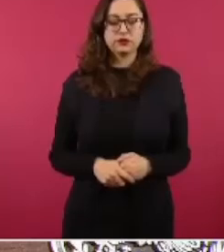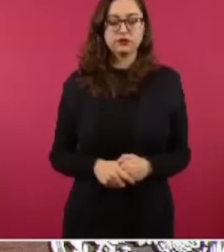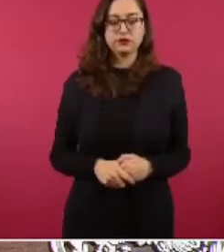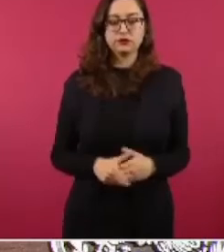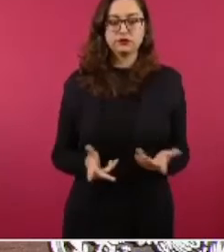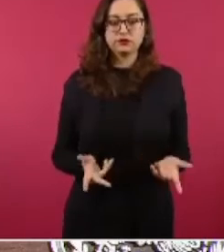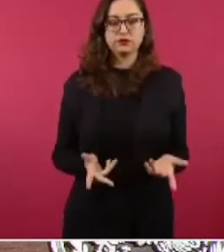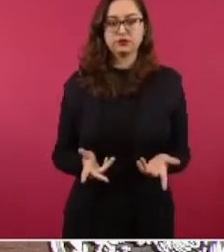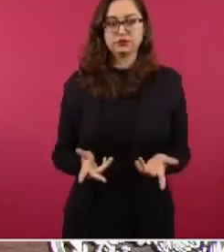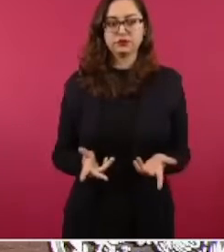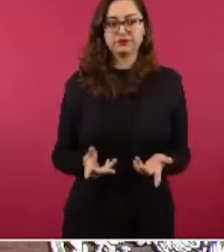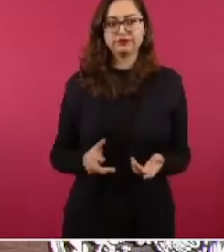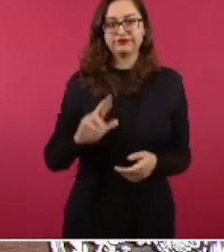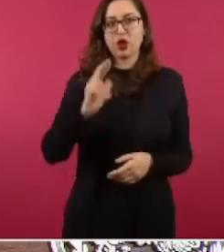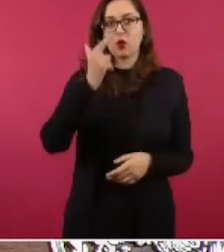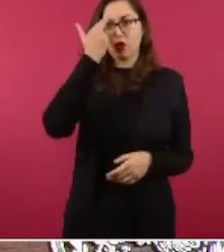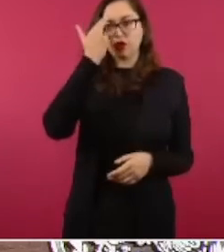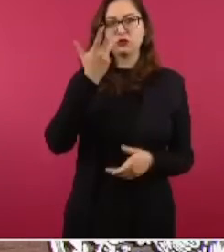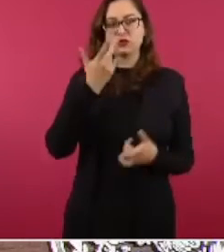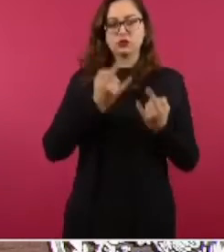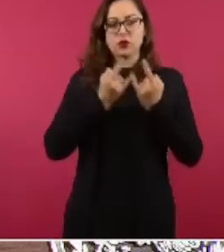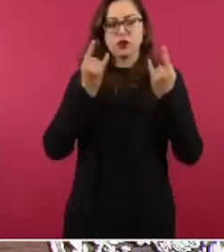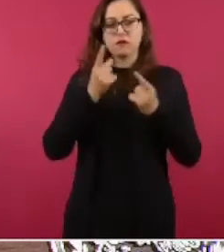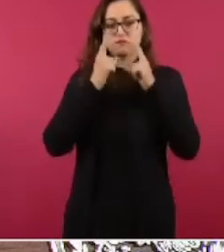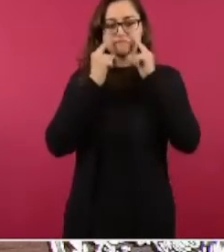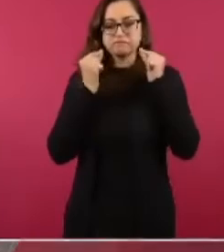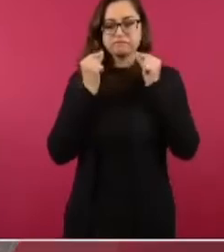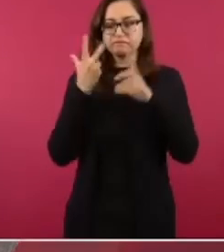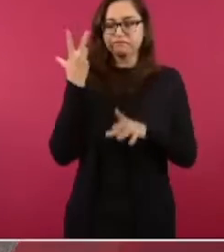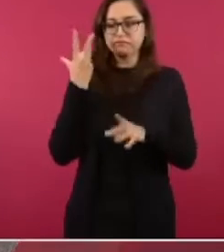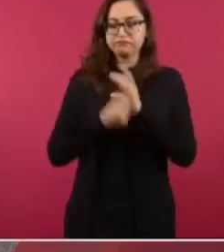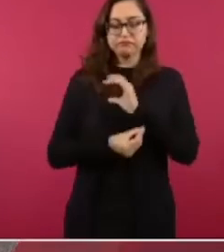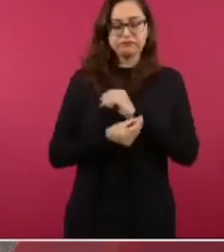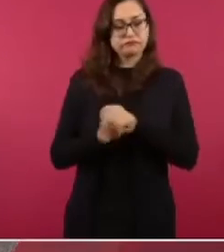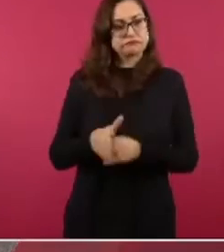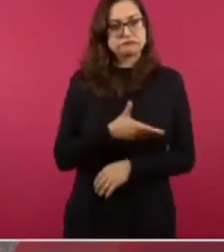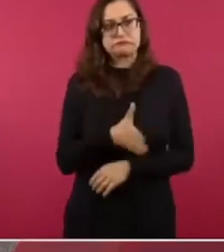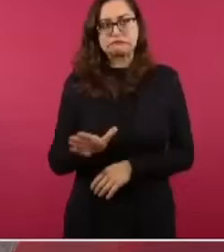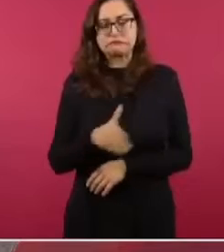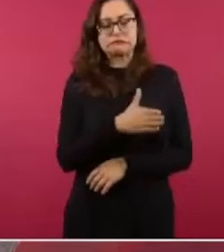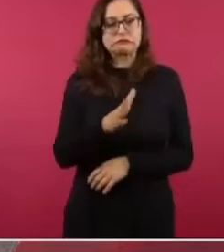protegiéndose de la persecución de los federales.